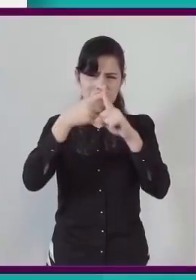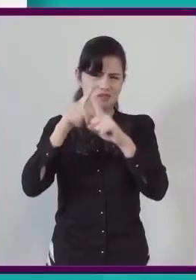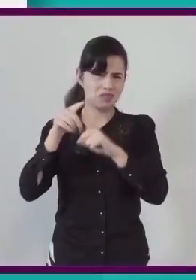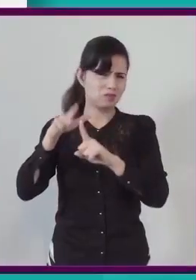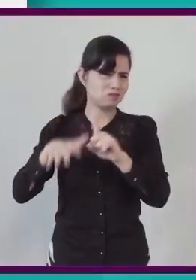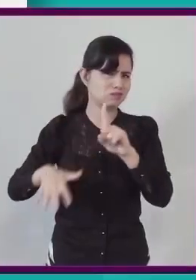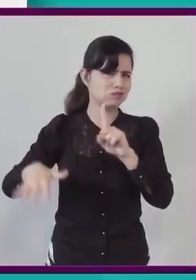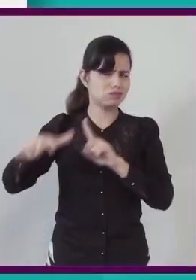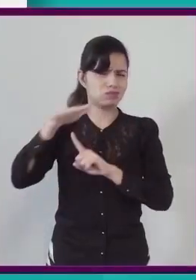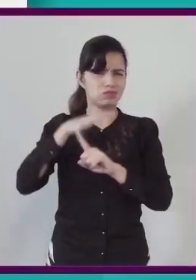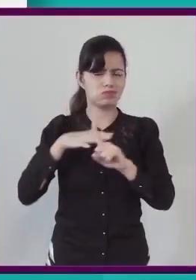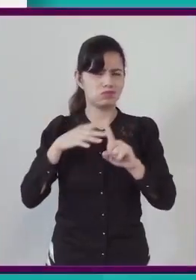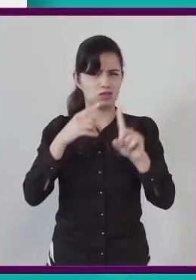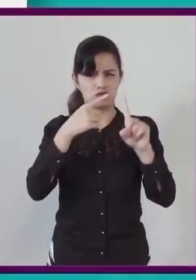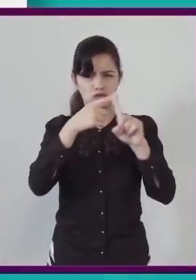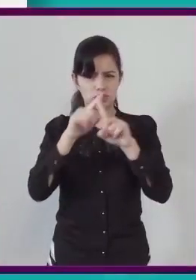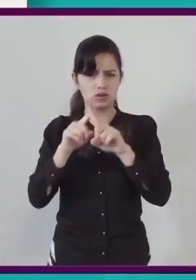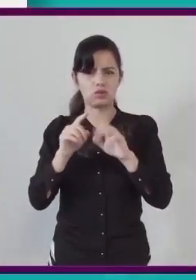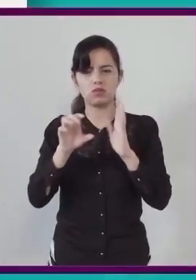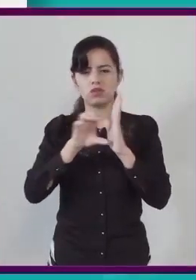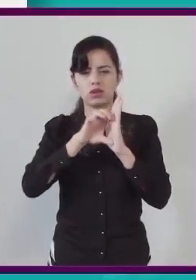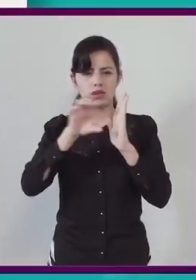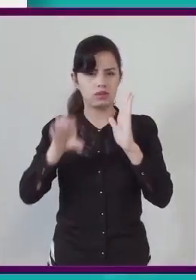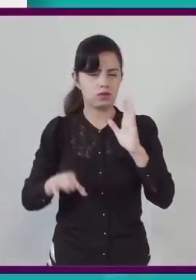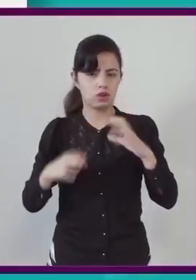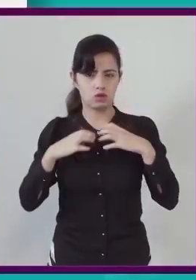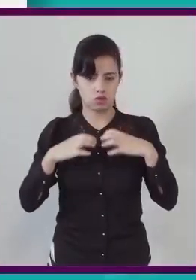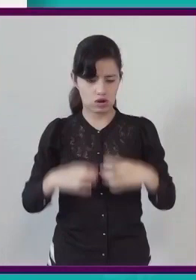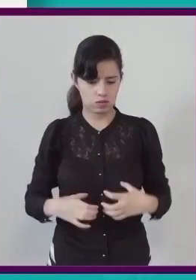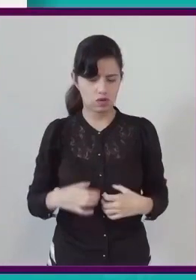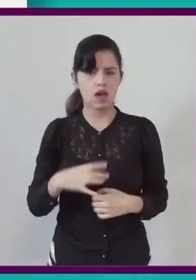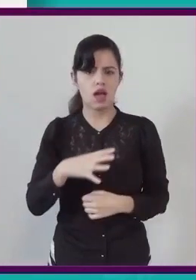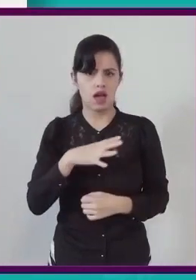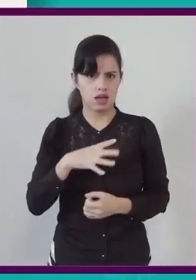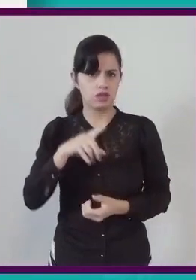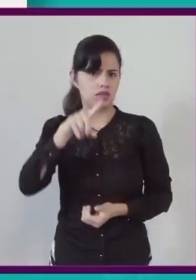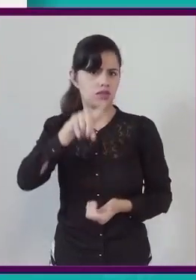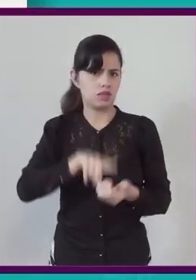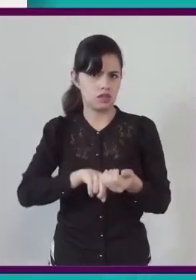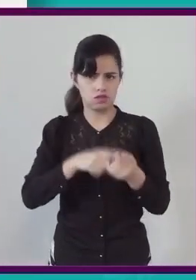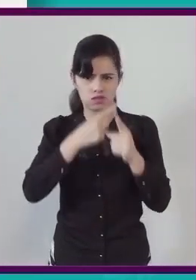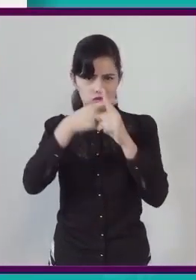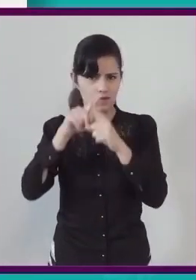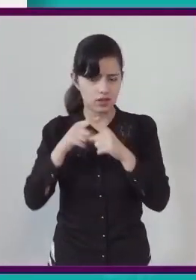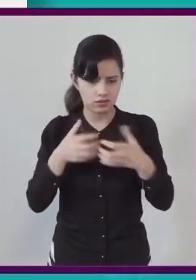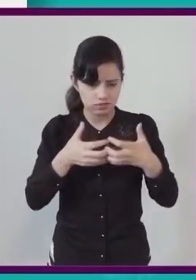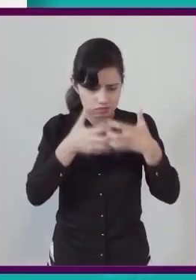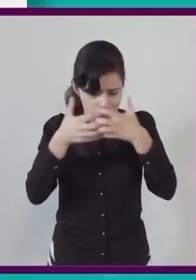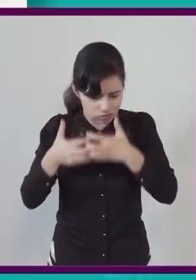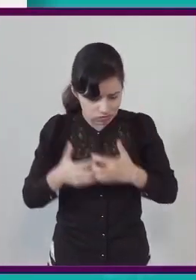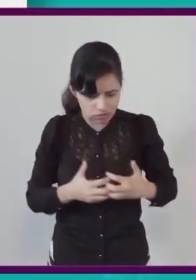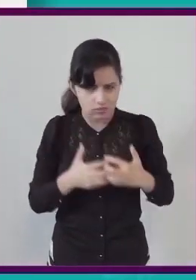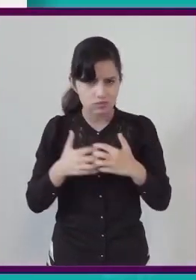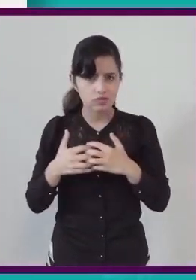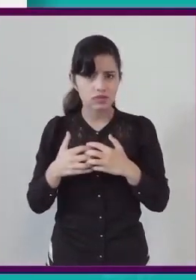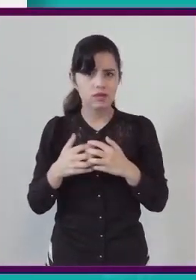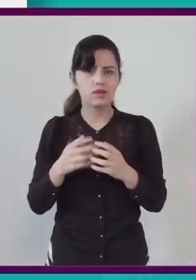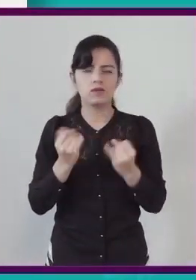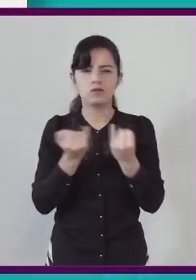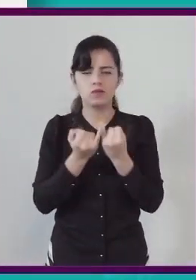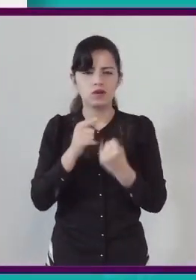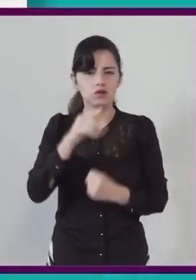cosas, empezando por nuestros cuerpos, ¿cierto? Hay miles de eventos sucediendo en nuestros cuerpos. Lo que